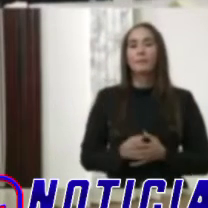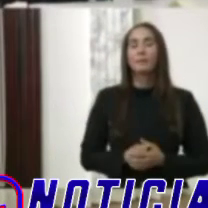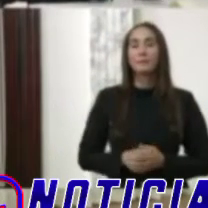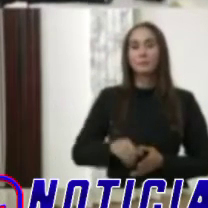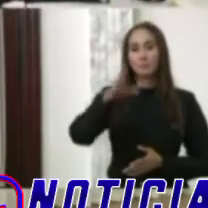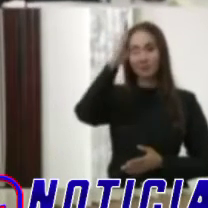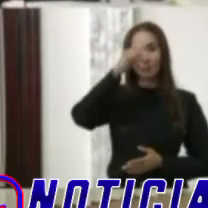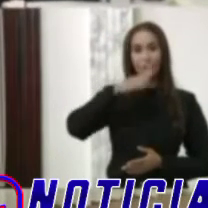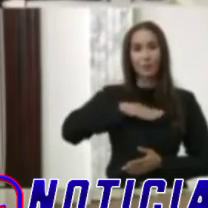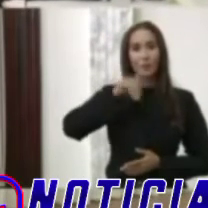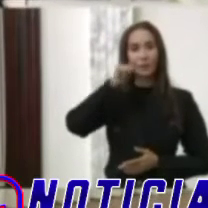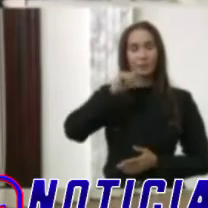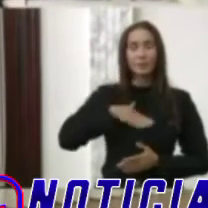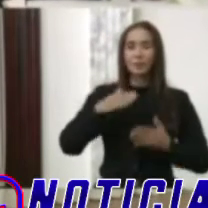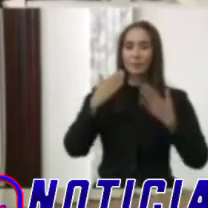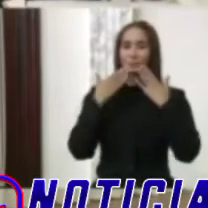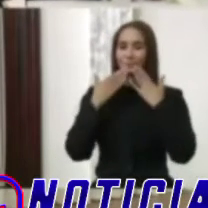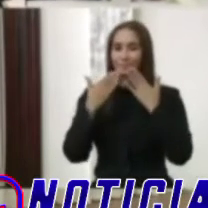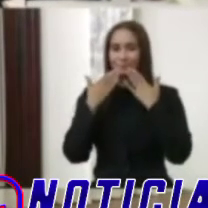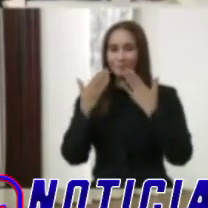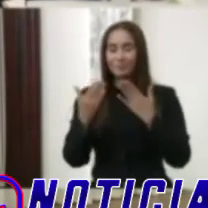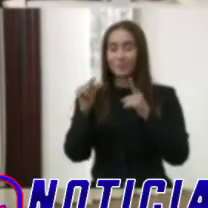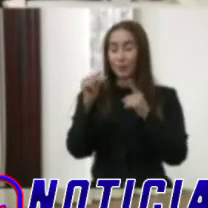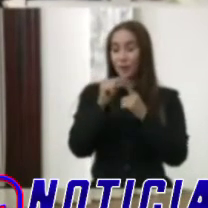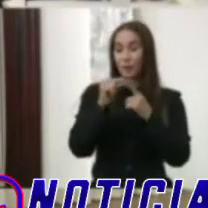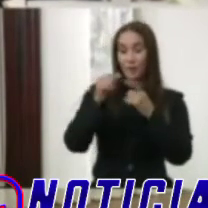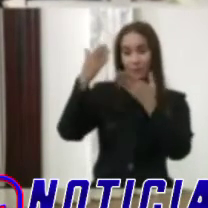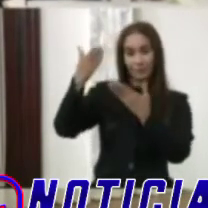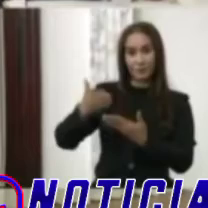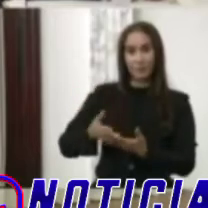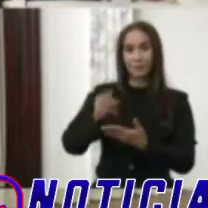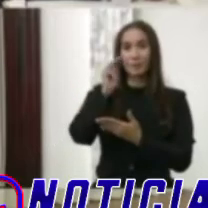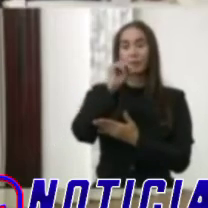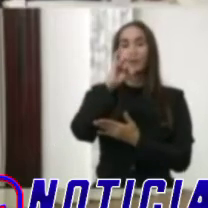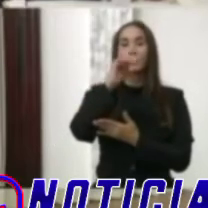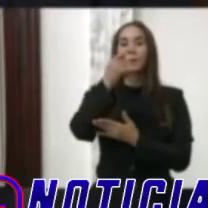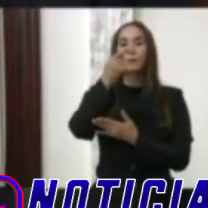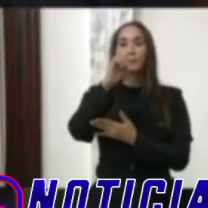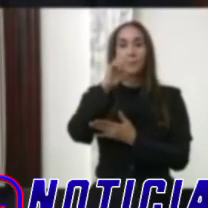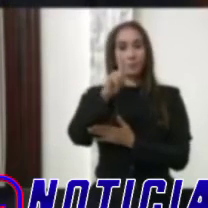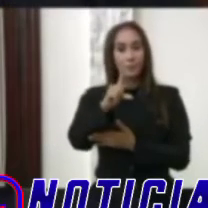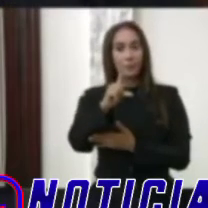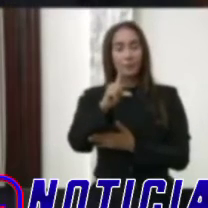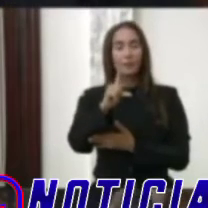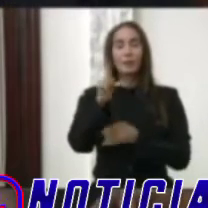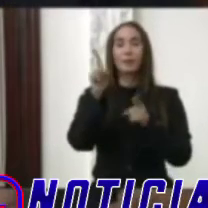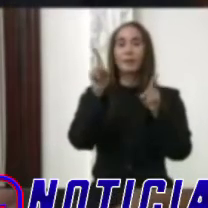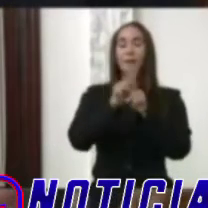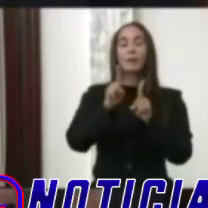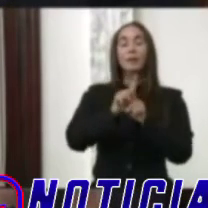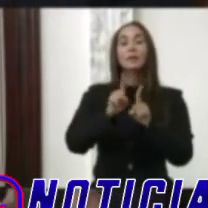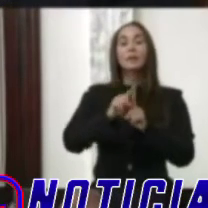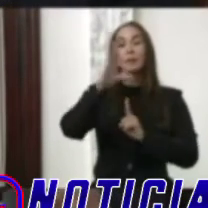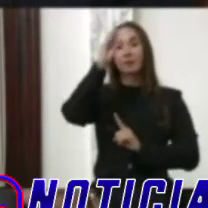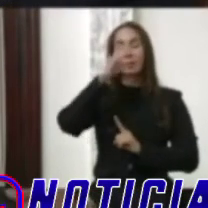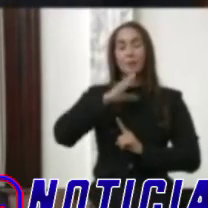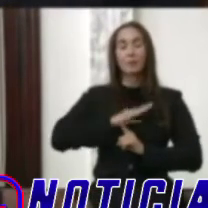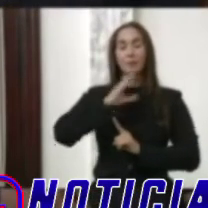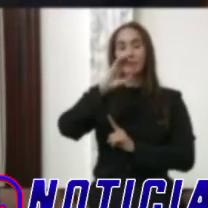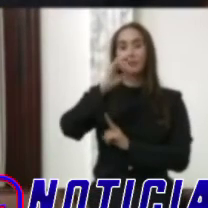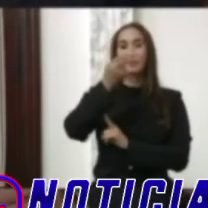Señoras y señores, agradecemos las palabras del señor Miguel Franjul, a su vez también al señor Christopher Burns, por